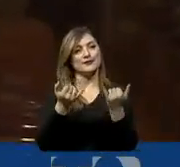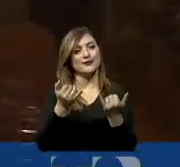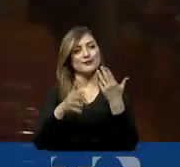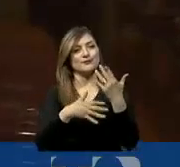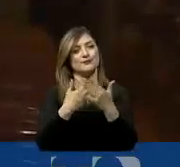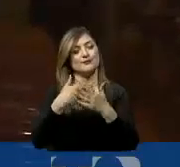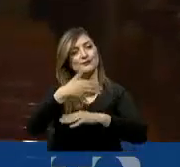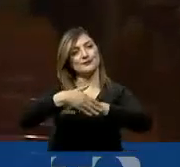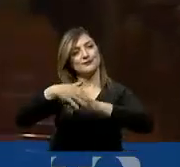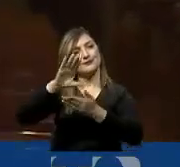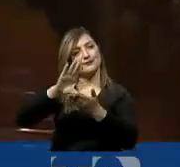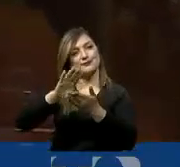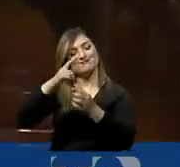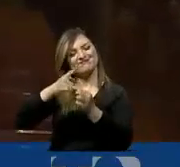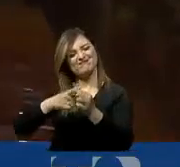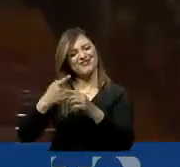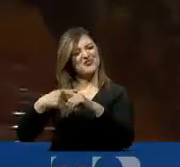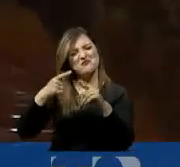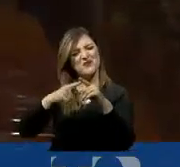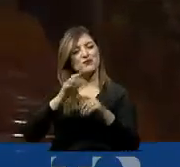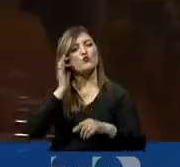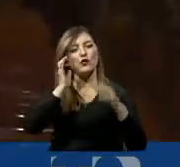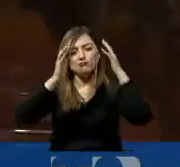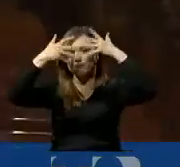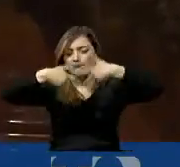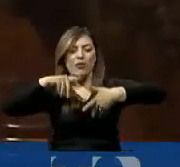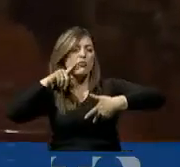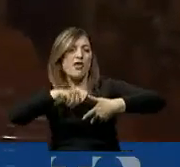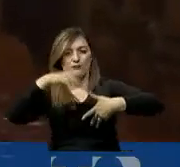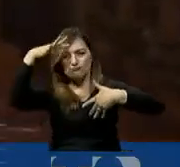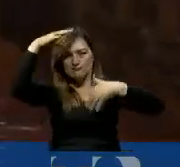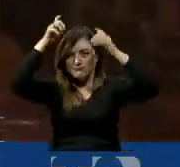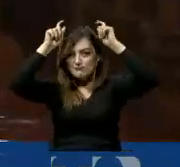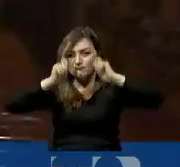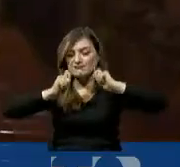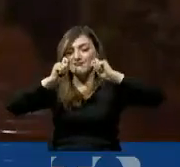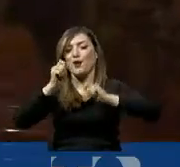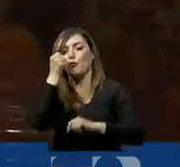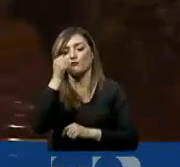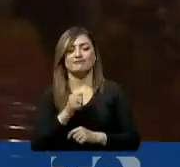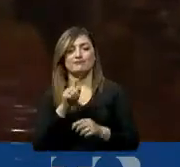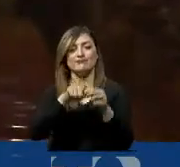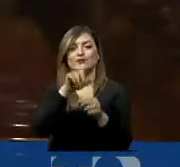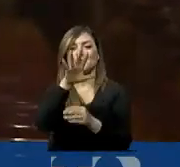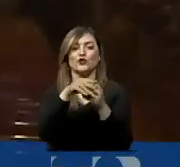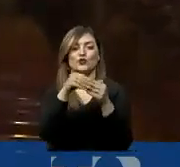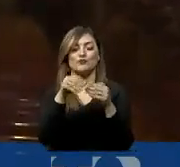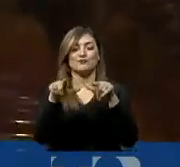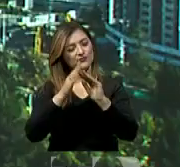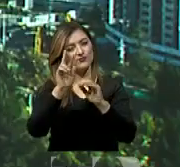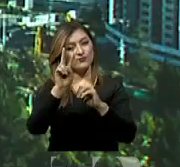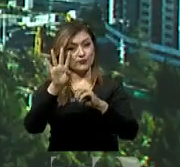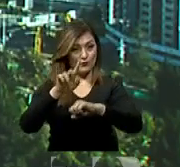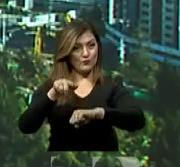las calles del centro de Quito, los Cucuruchos, las Verónicas, y no olvide que el costo de inscripción es de $5, lo puede hacer aquí en la